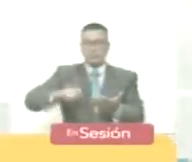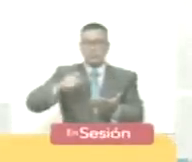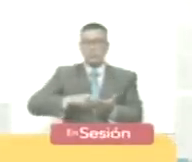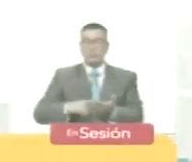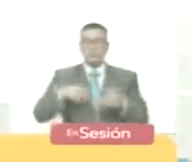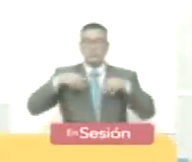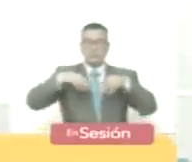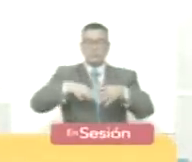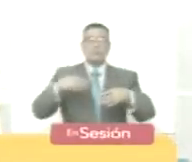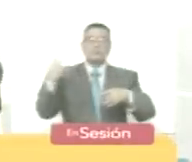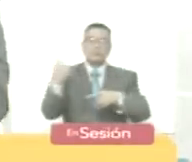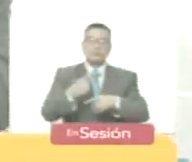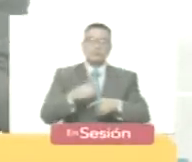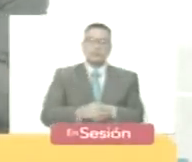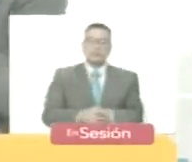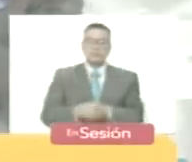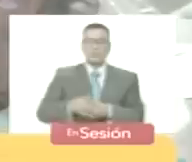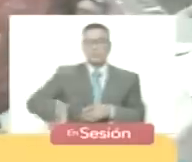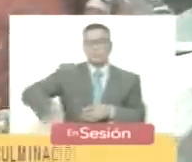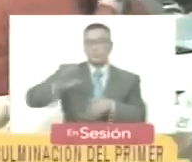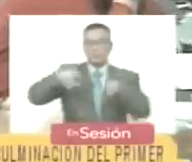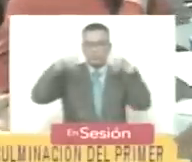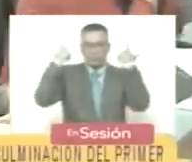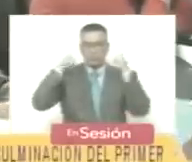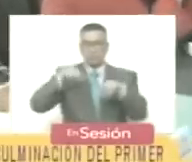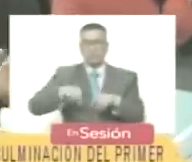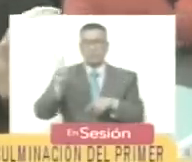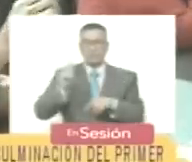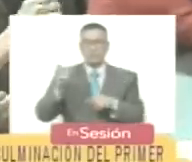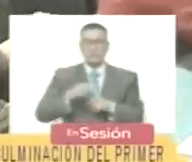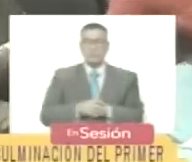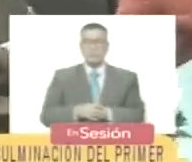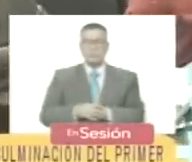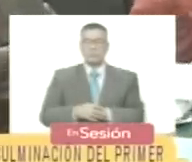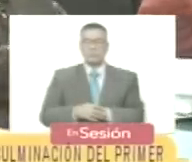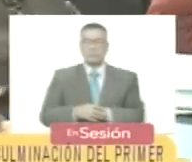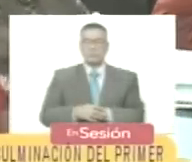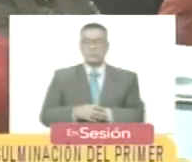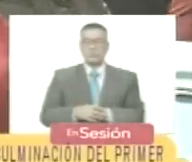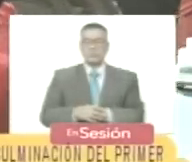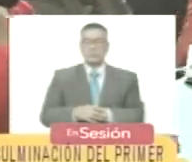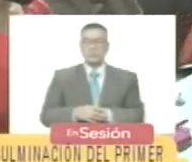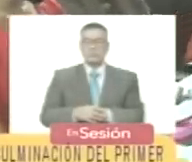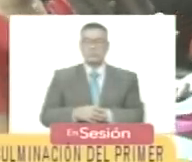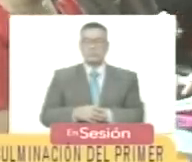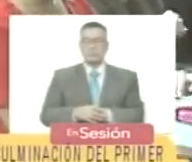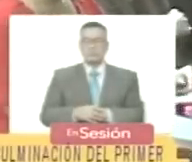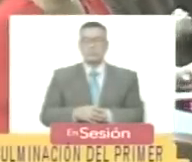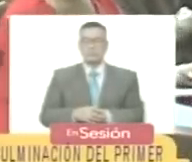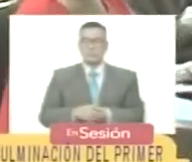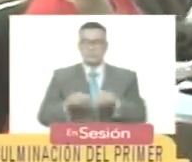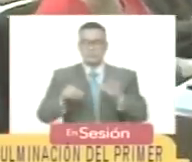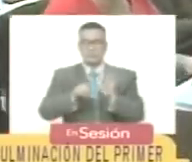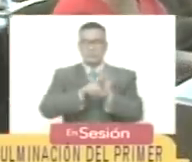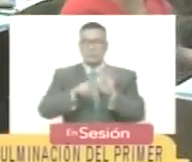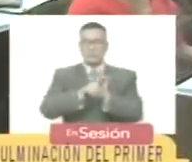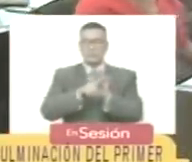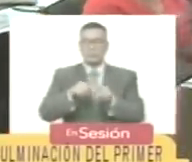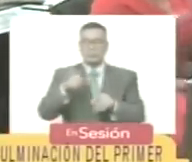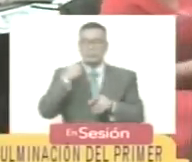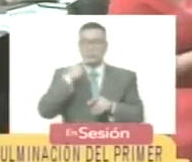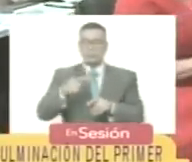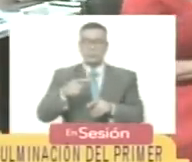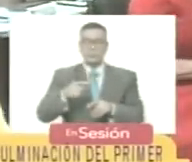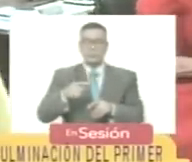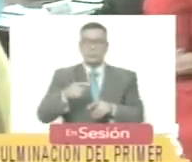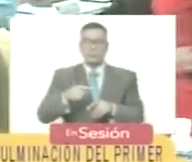invasión mercenaria por las costas de La Guaira a Venezuela, y una legislación que se puso aquí